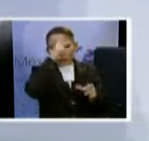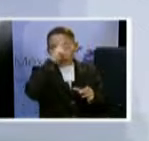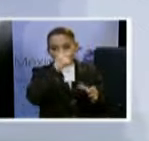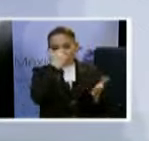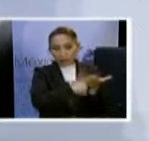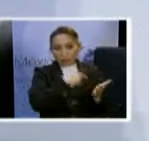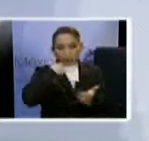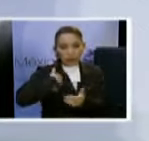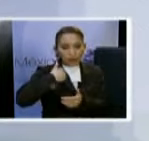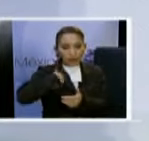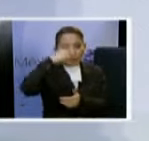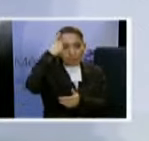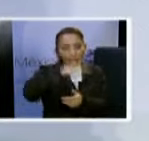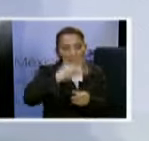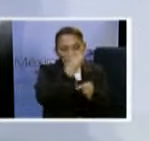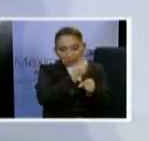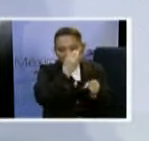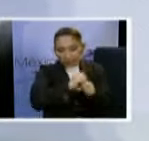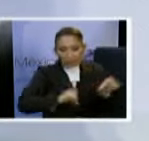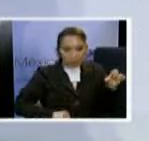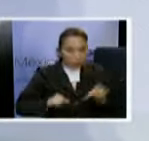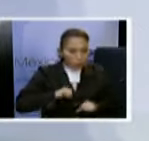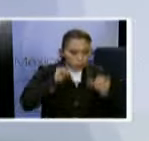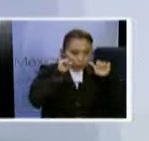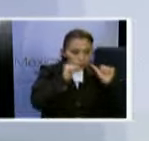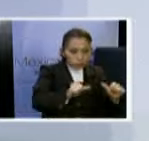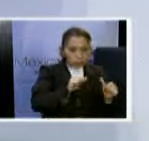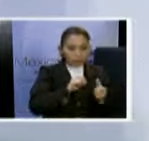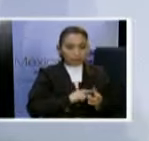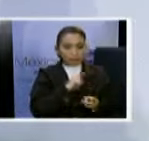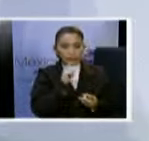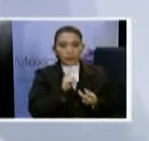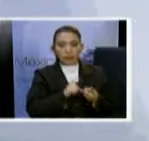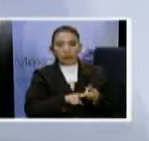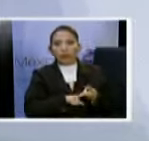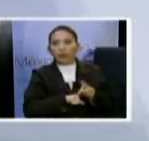en Canadá para ajustar nuestra acción consular en consecuencia.